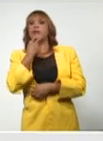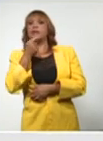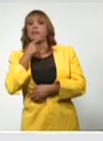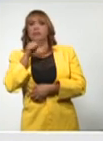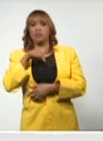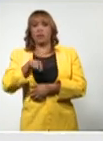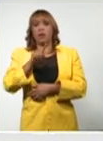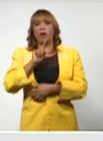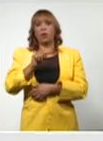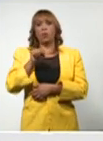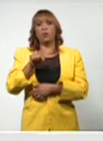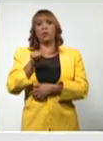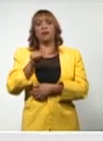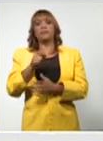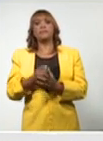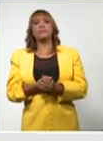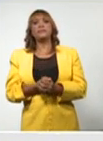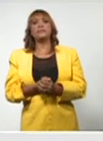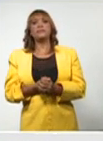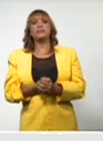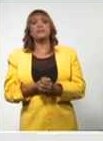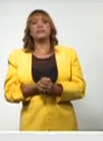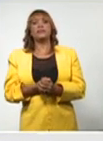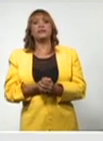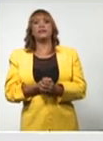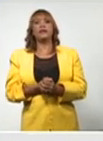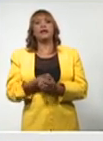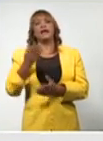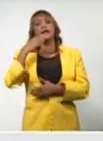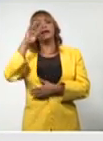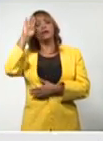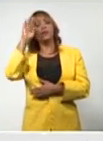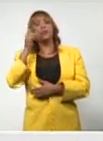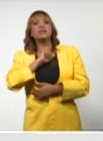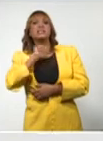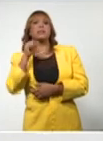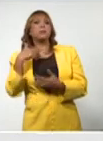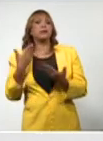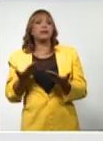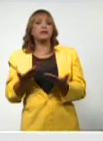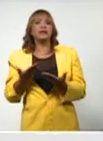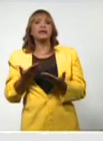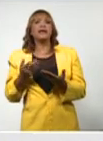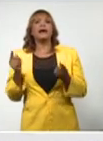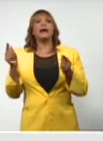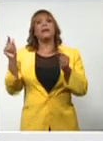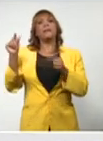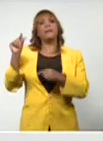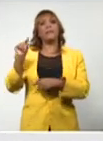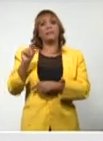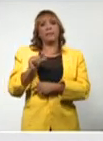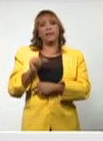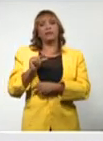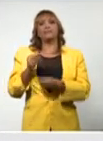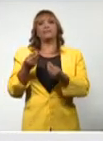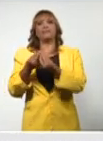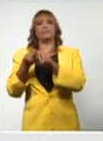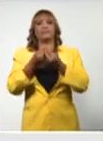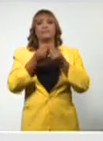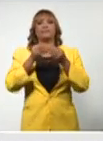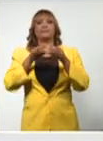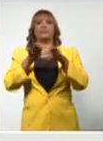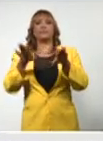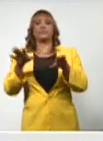tiene de antirretrovirales, pues lo que se logra es disminuir la carga viral, de forma tal